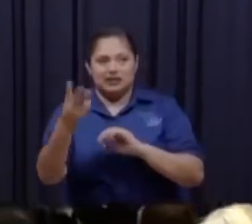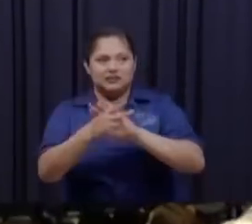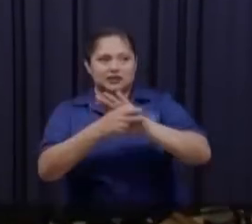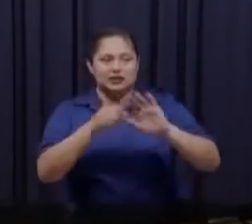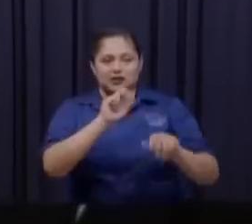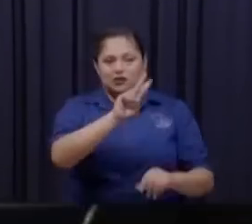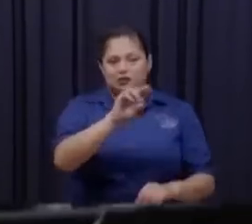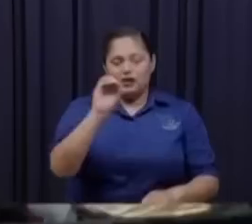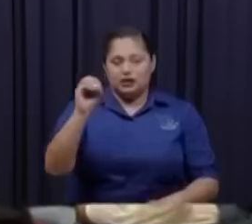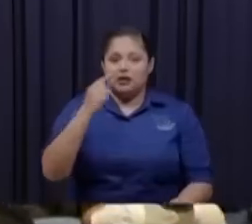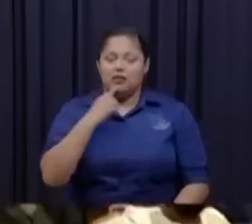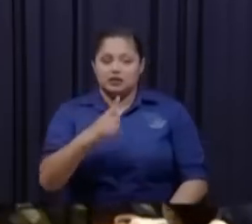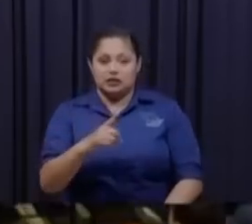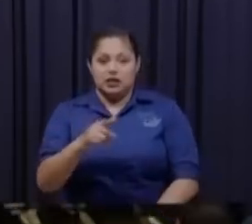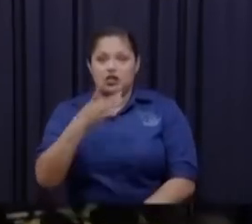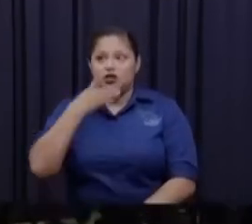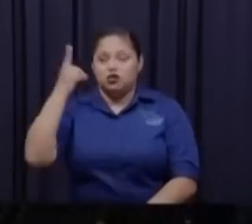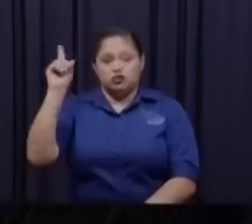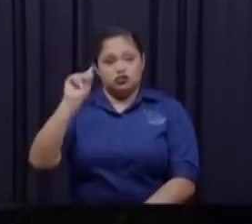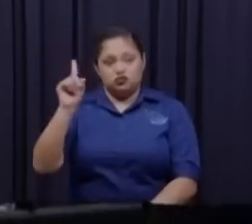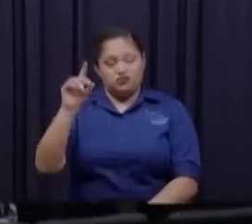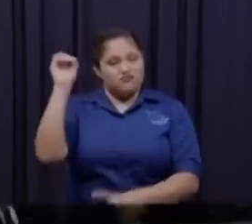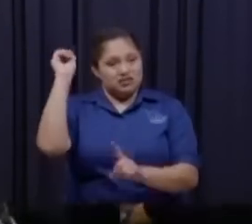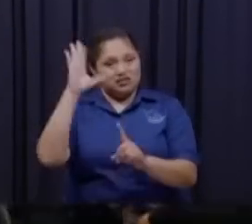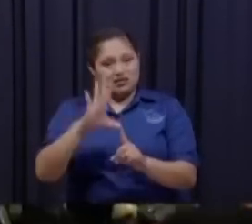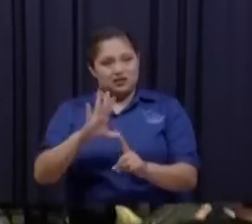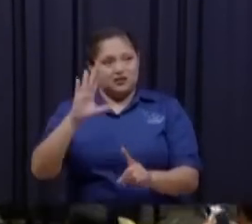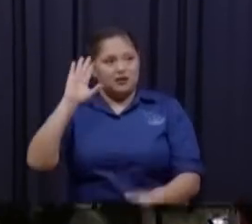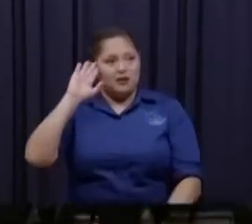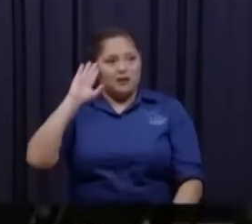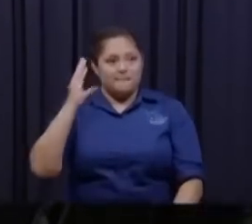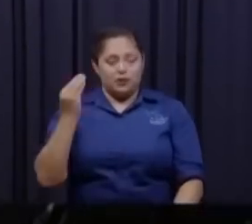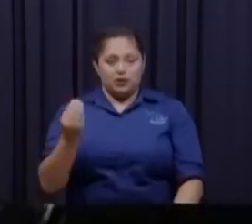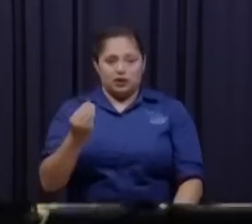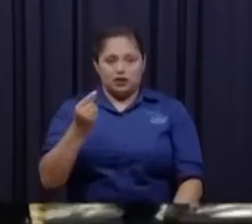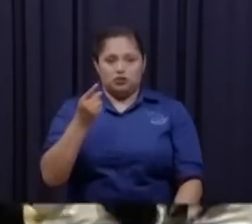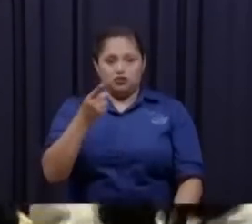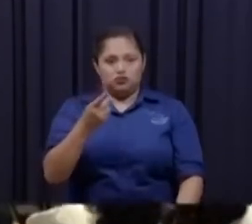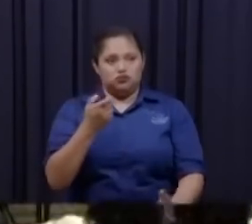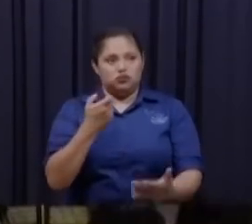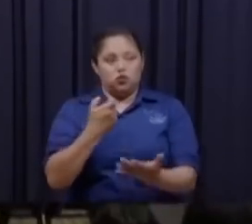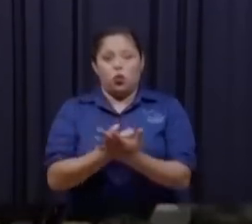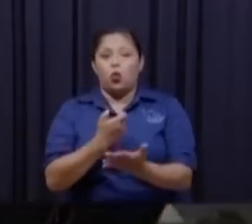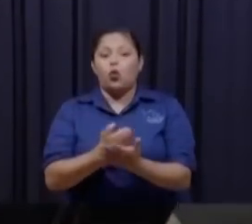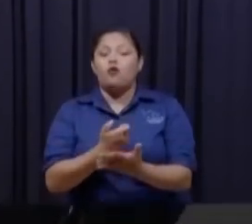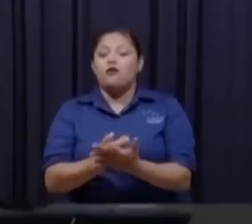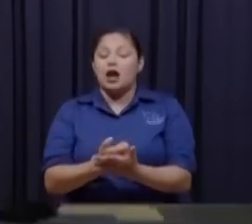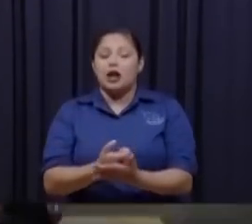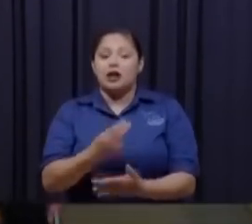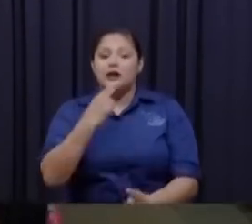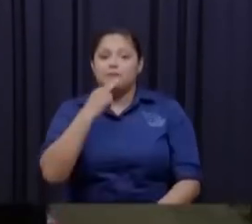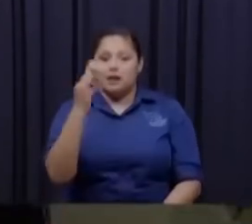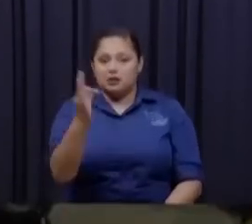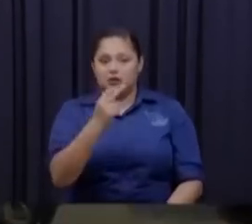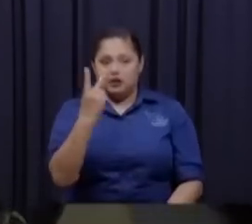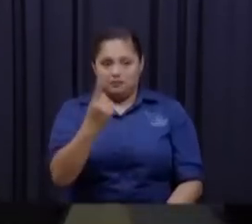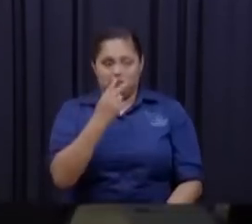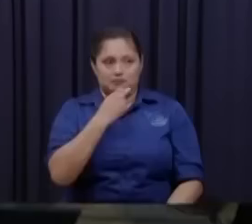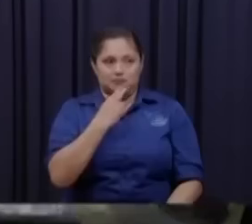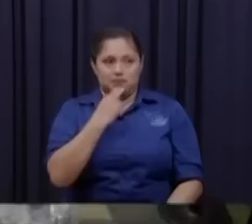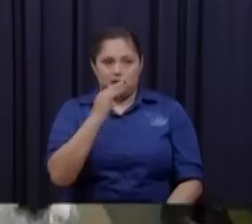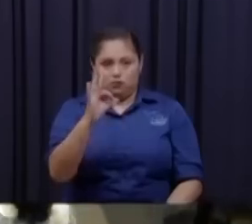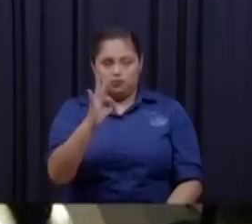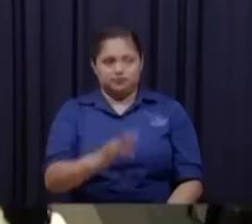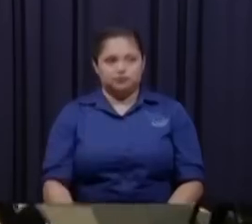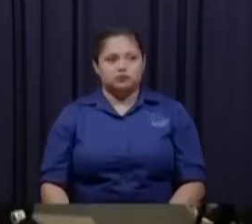no te bendecirá. ¿Por qué? Porque le exigiste intereses a tu hermano. Bueno, ahí aprendimos también una cosa que les